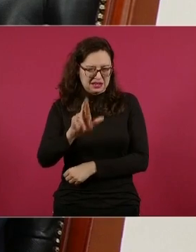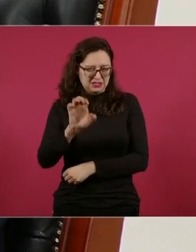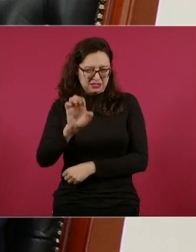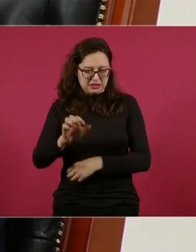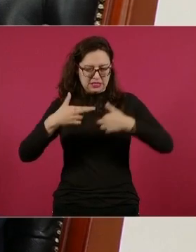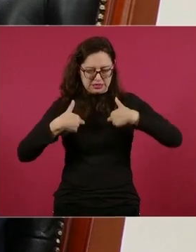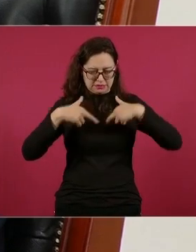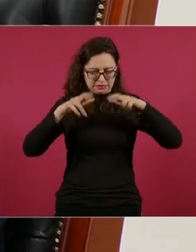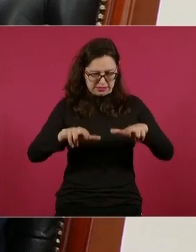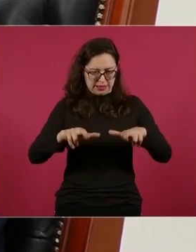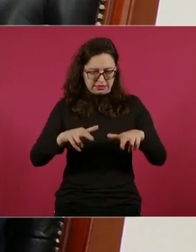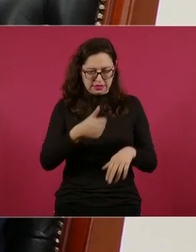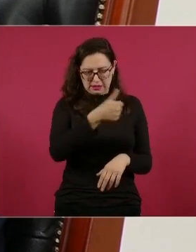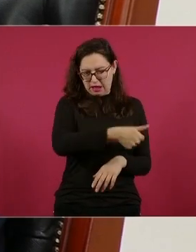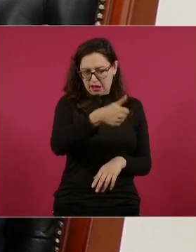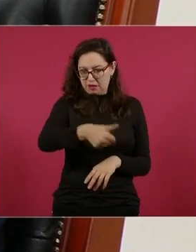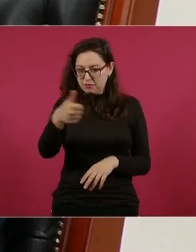mantengan comunicación